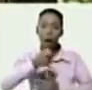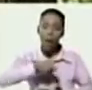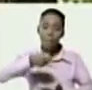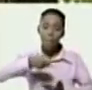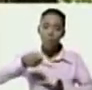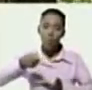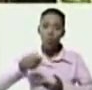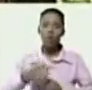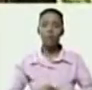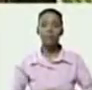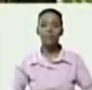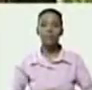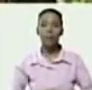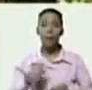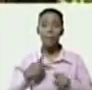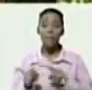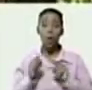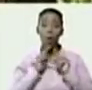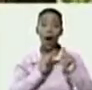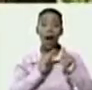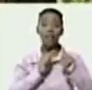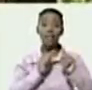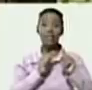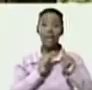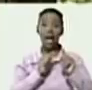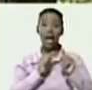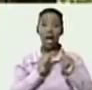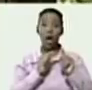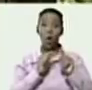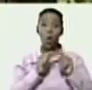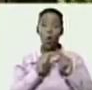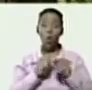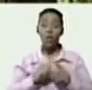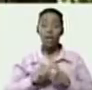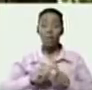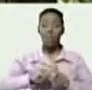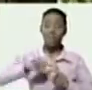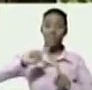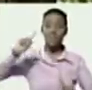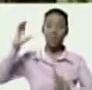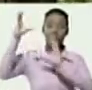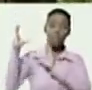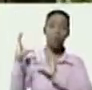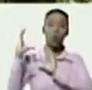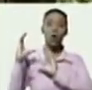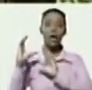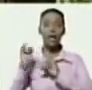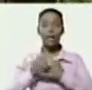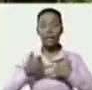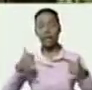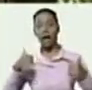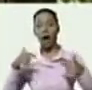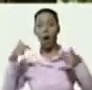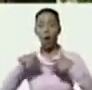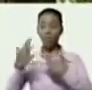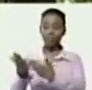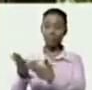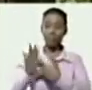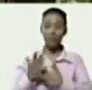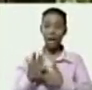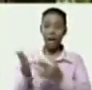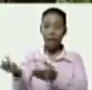pero es una descarga de energía lo que he recibido al tomar